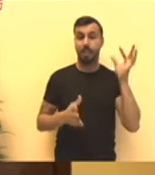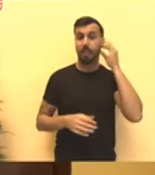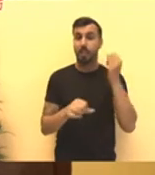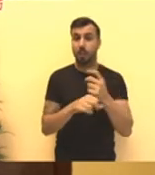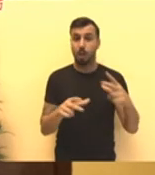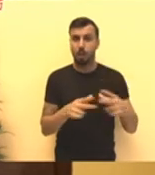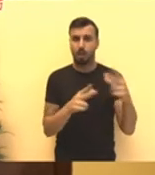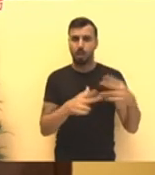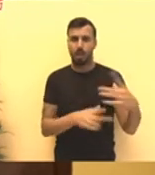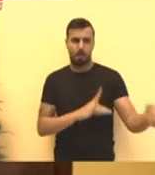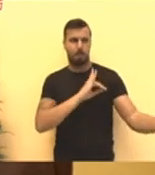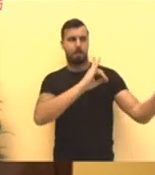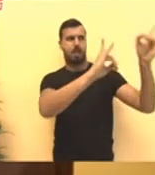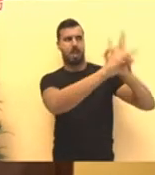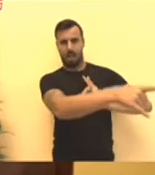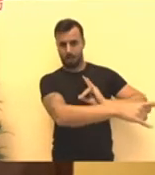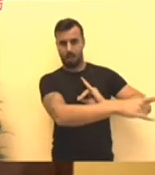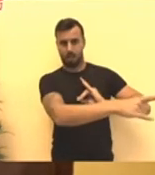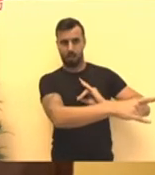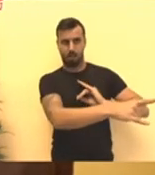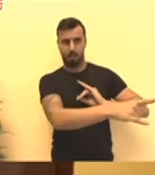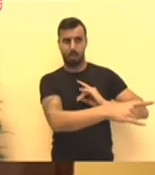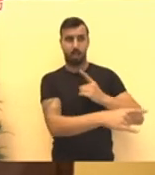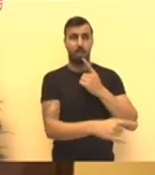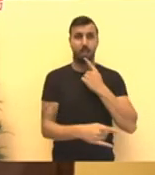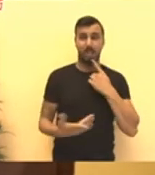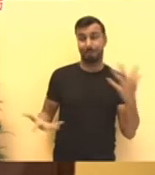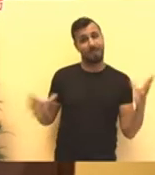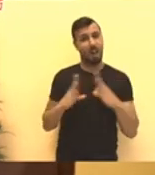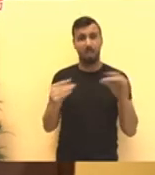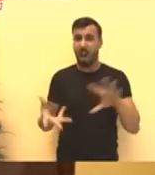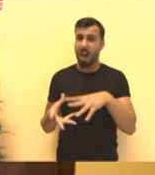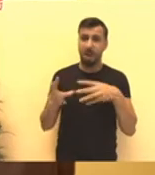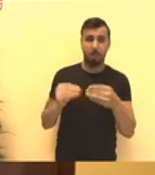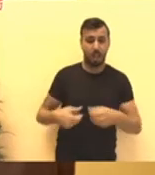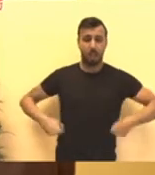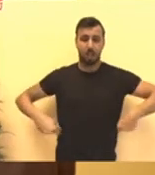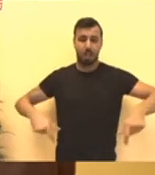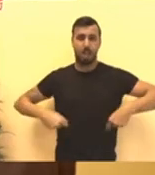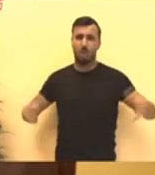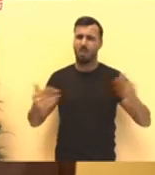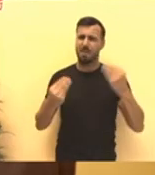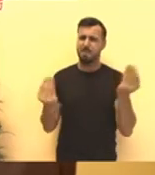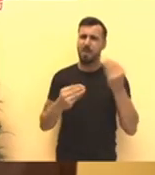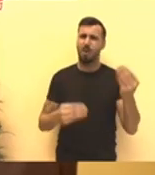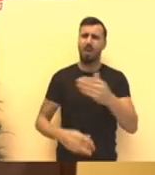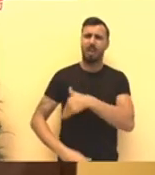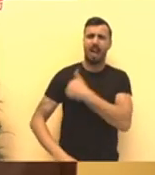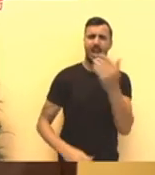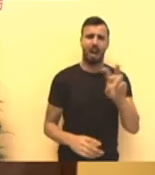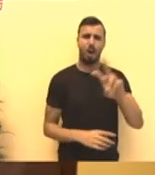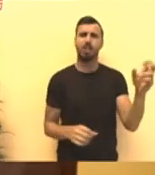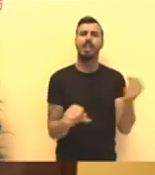trabajadora social de la universidad diciendo que la facultad no está adaptada y que por qué no hago trabajo social, que esa facultad estaba